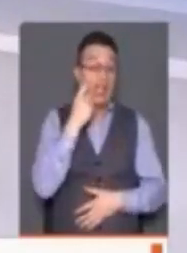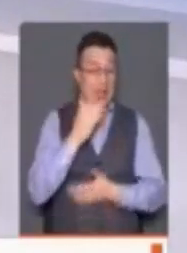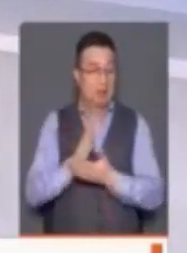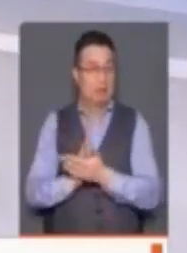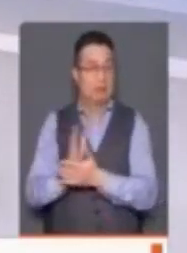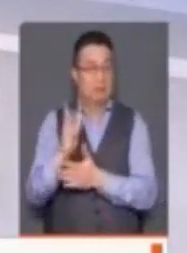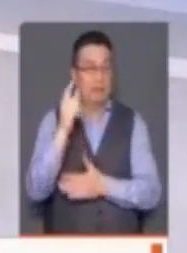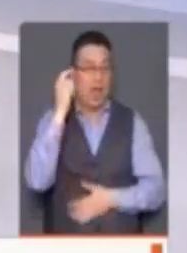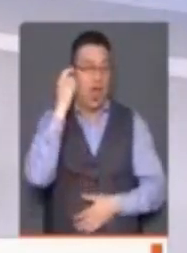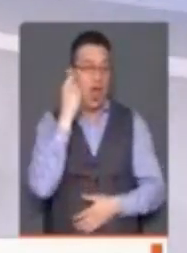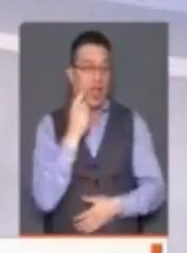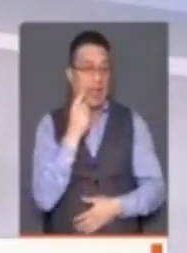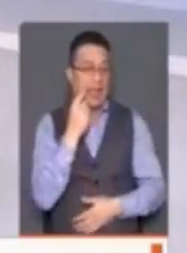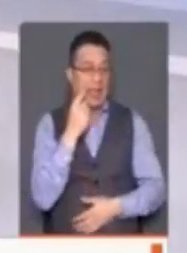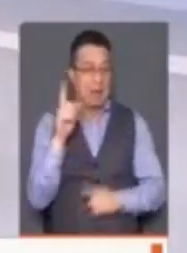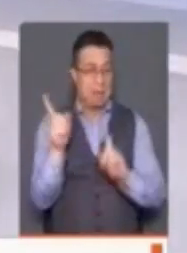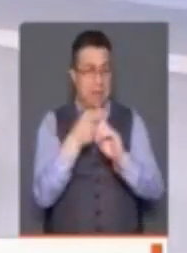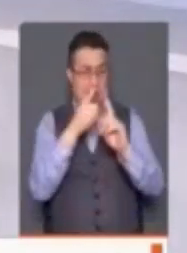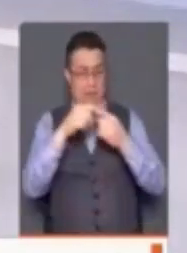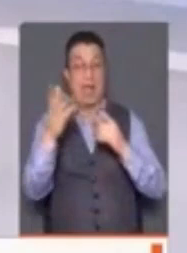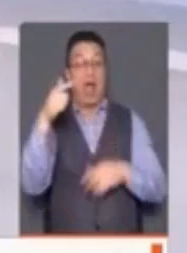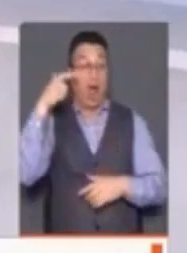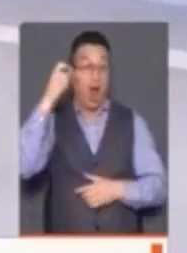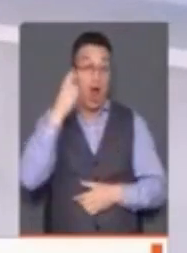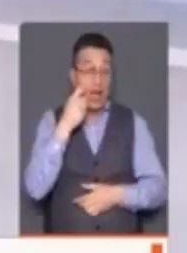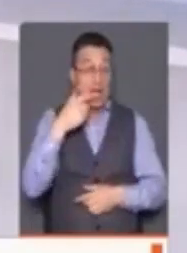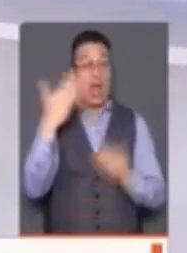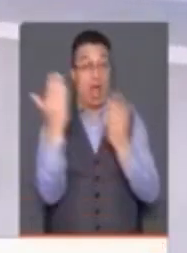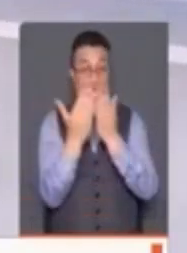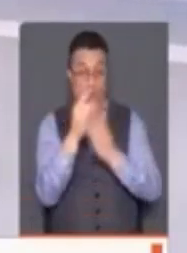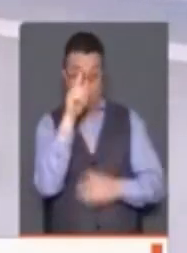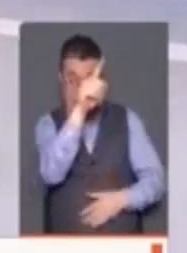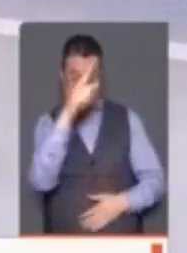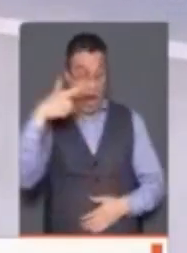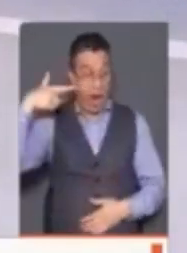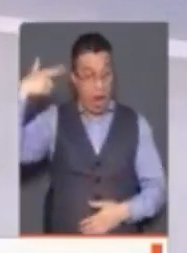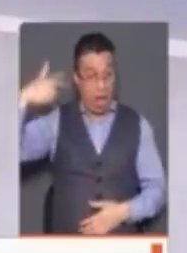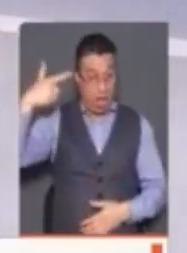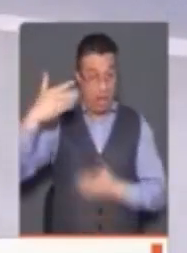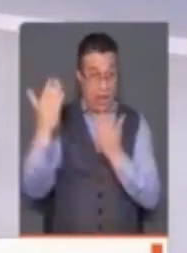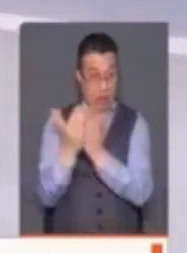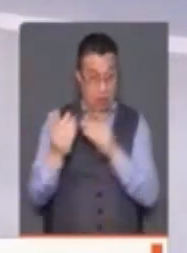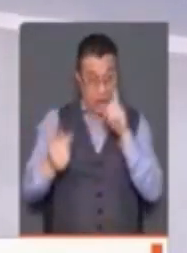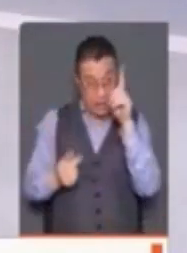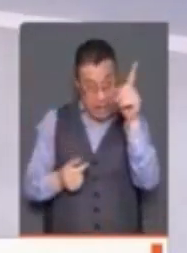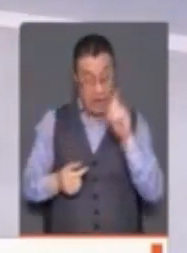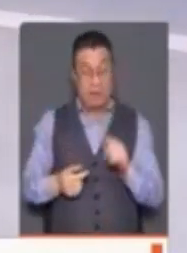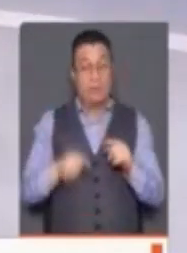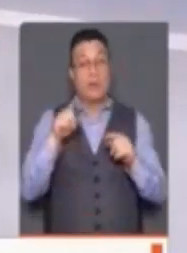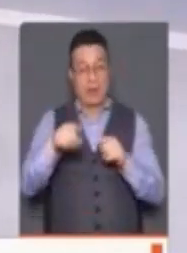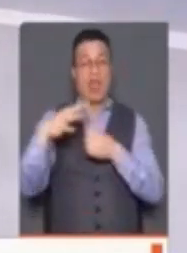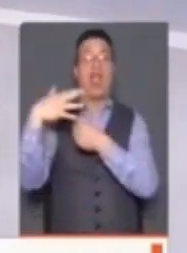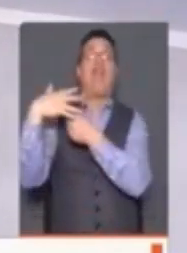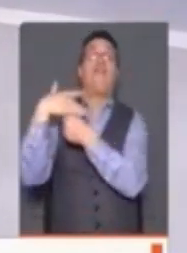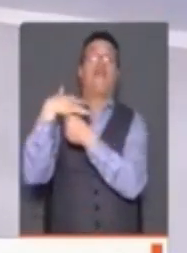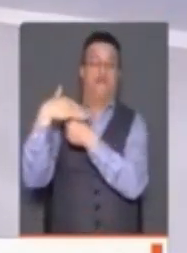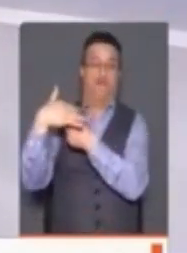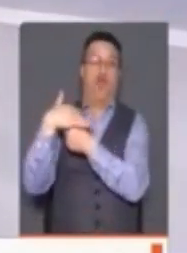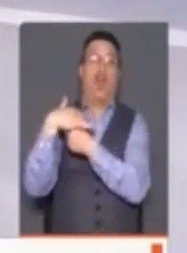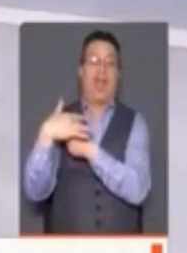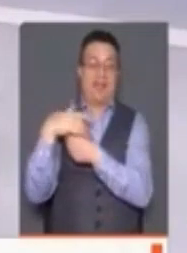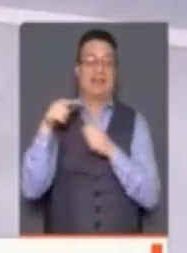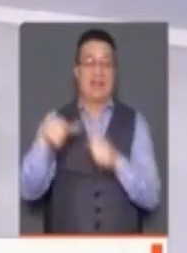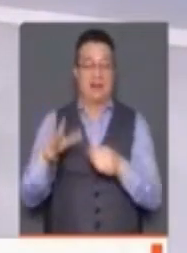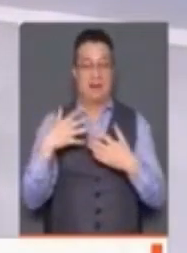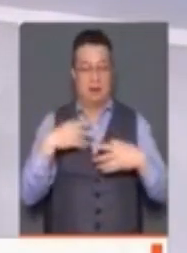O'Higgins estudió en Londres, uh-huh. se educó ahí. Entonces, es fundamental la influencia del Reino Unido, por ejemplo, en la formación